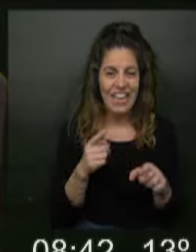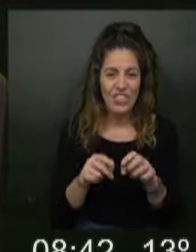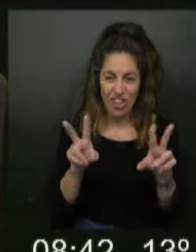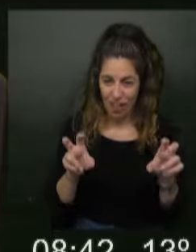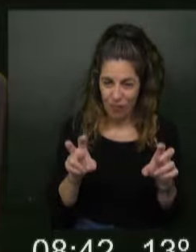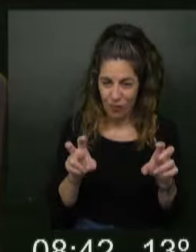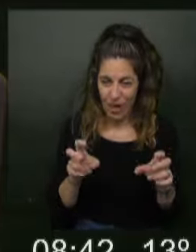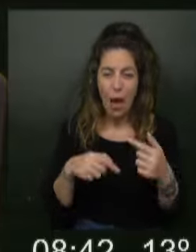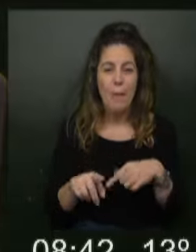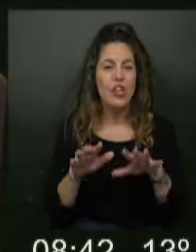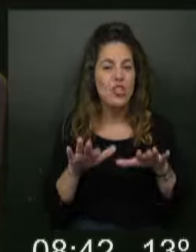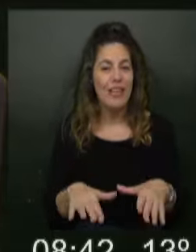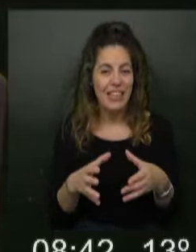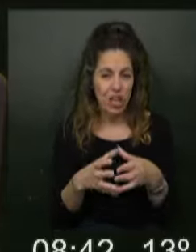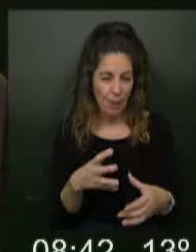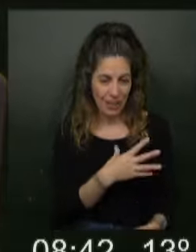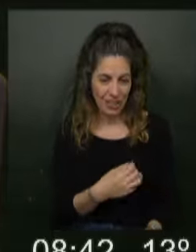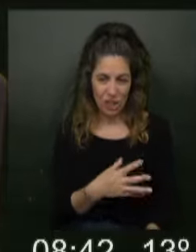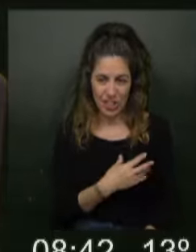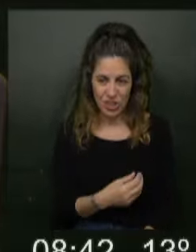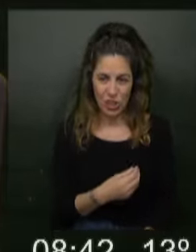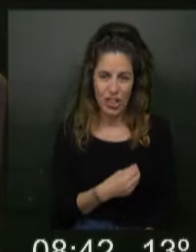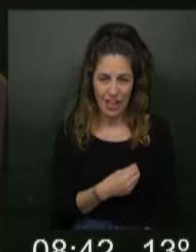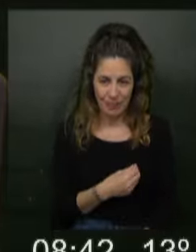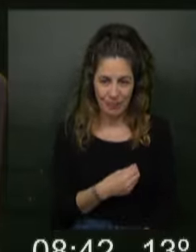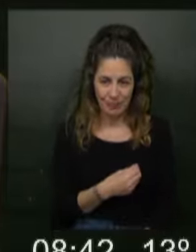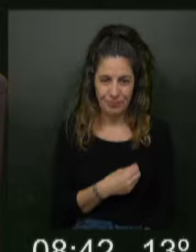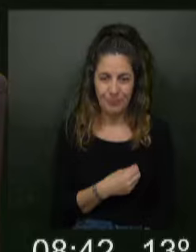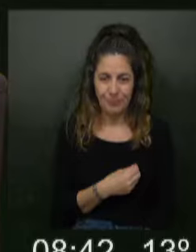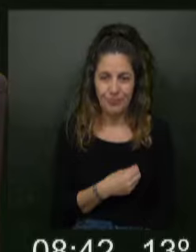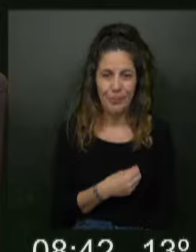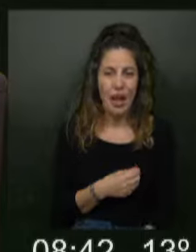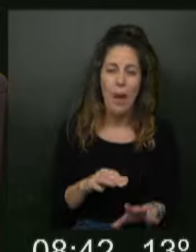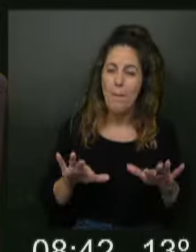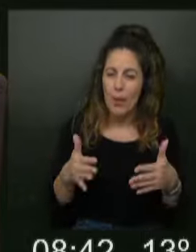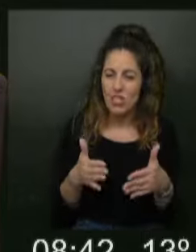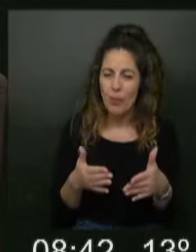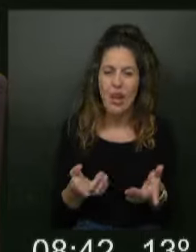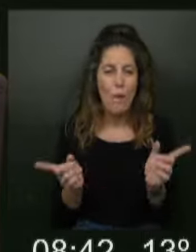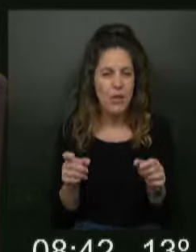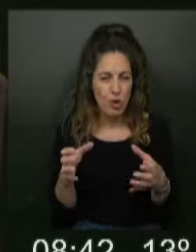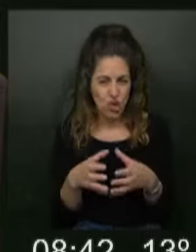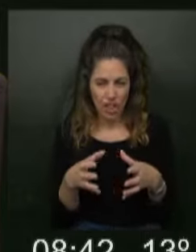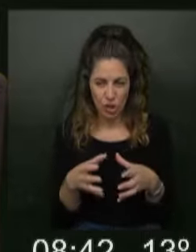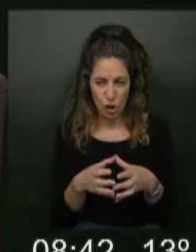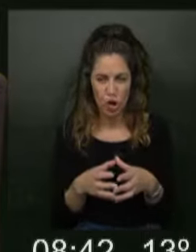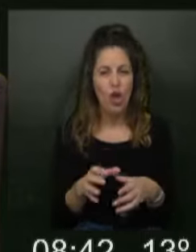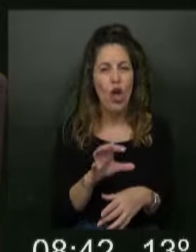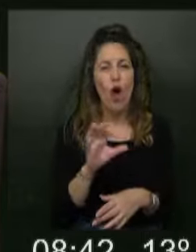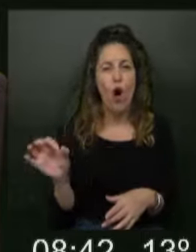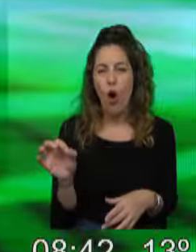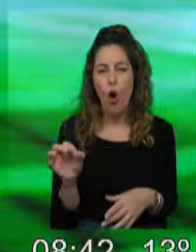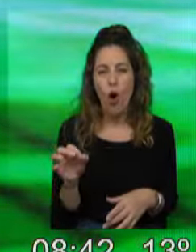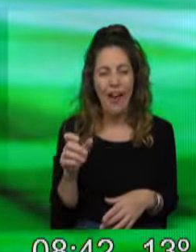si digo si me quedo en la del partido Nacional Sería más o menos del mismo sector esc o o o a